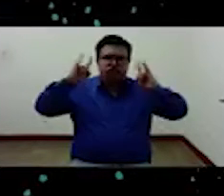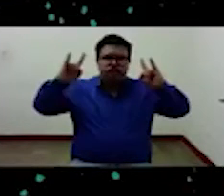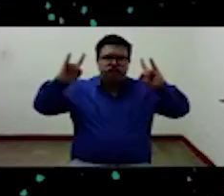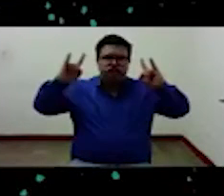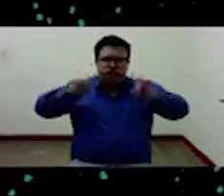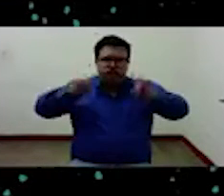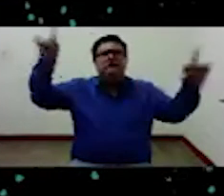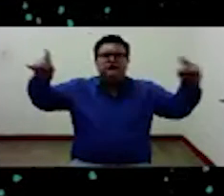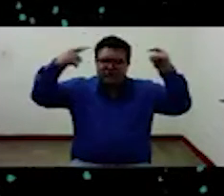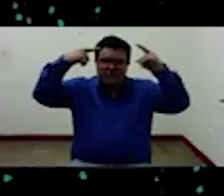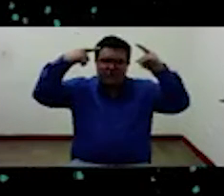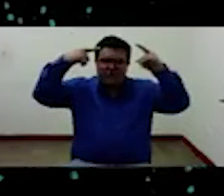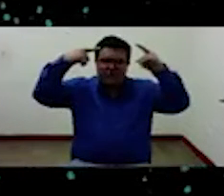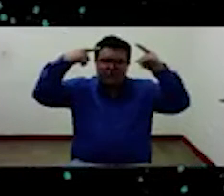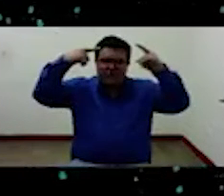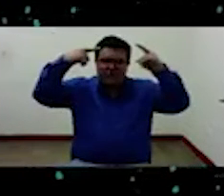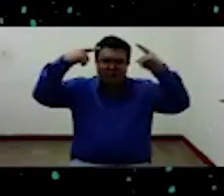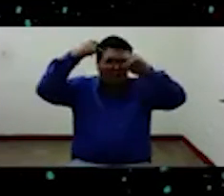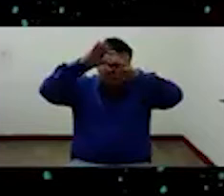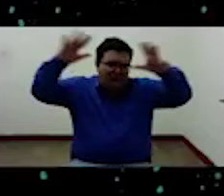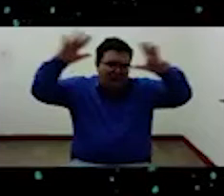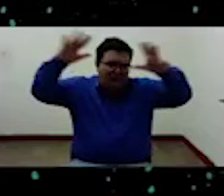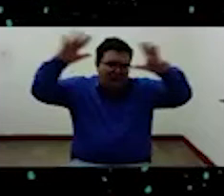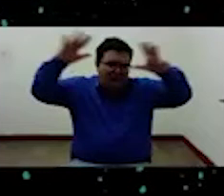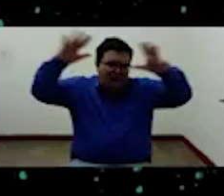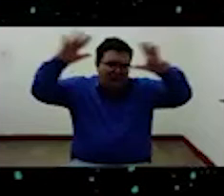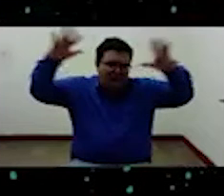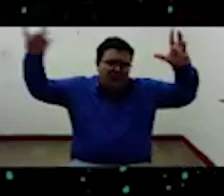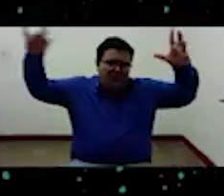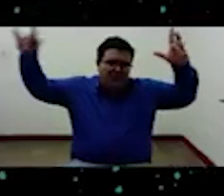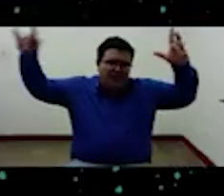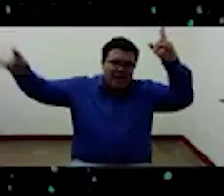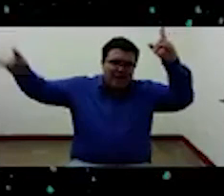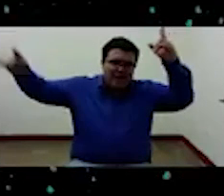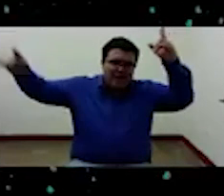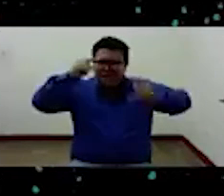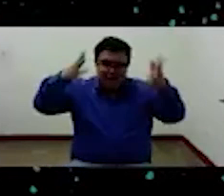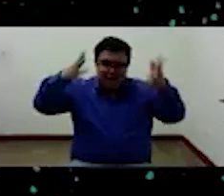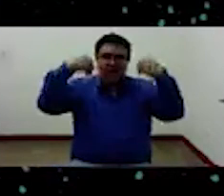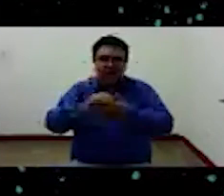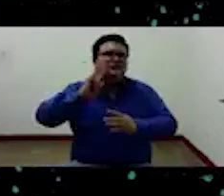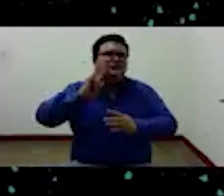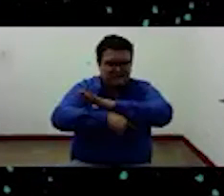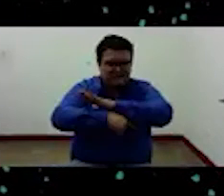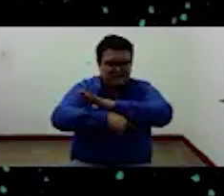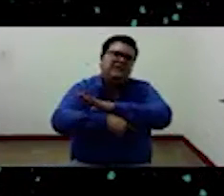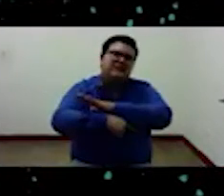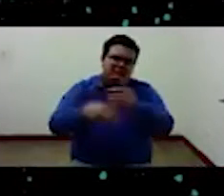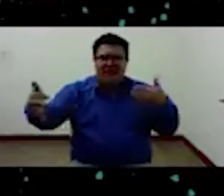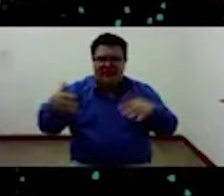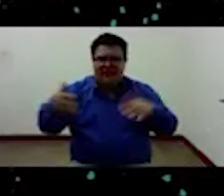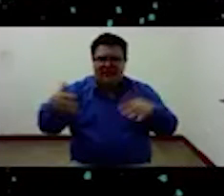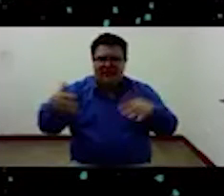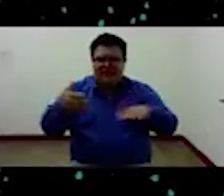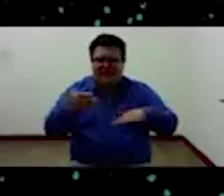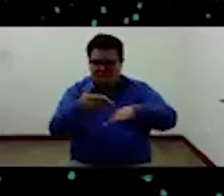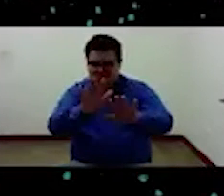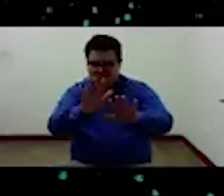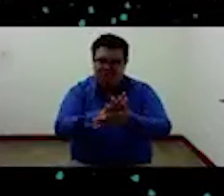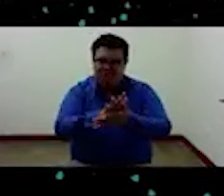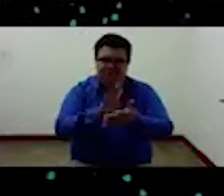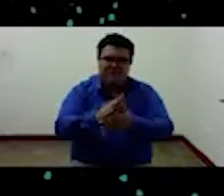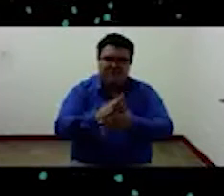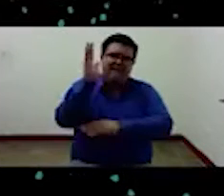la imaginación. Eso es escucha profunda, ¿no? La escucha infinita ya se los comentaré un poquito al final de la